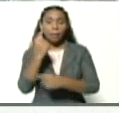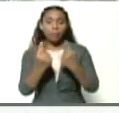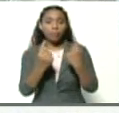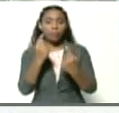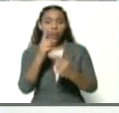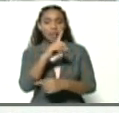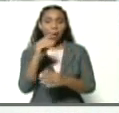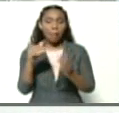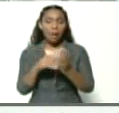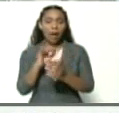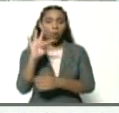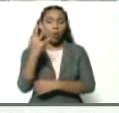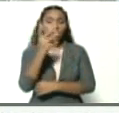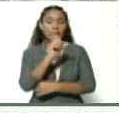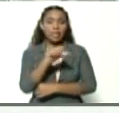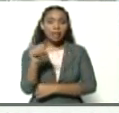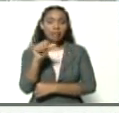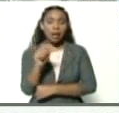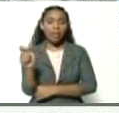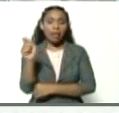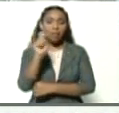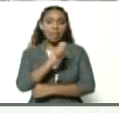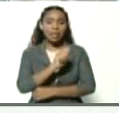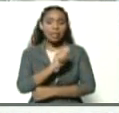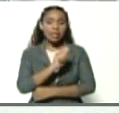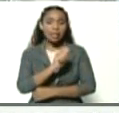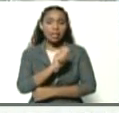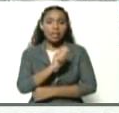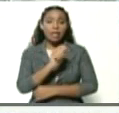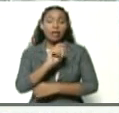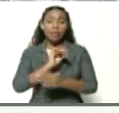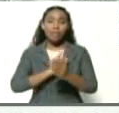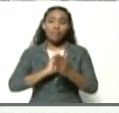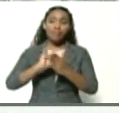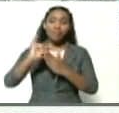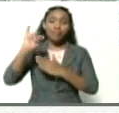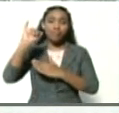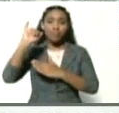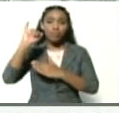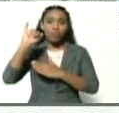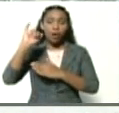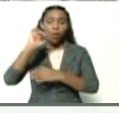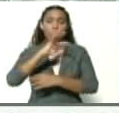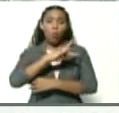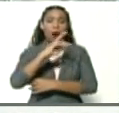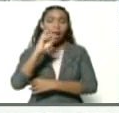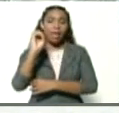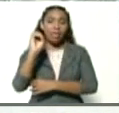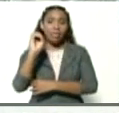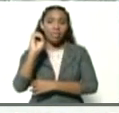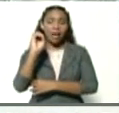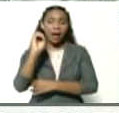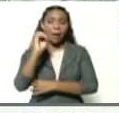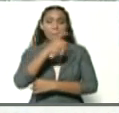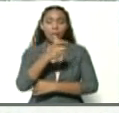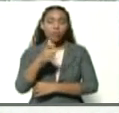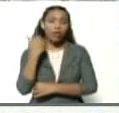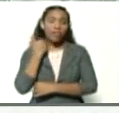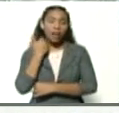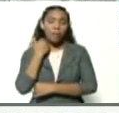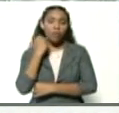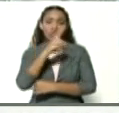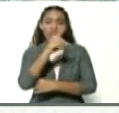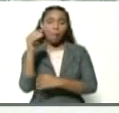100.000 en la cuarta semana del mes y se eleva a 40 casos por 100.000